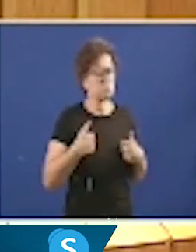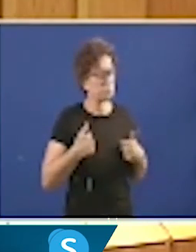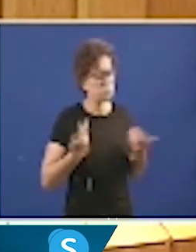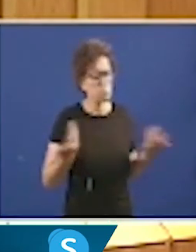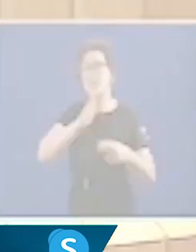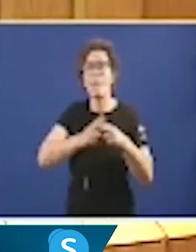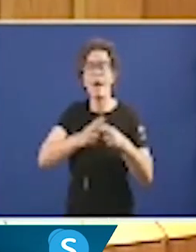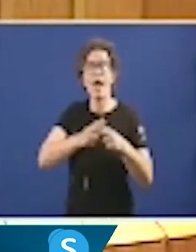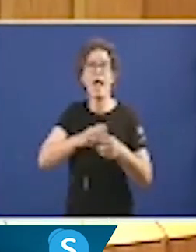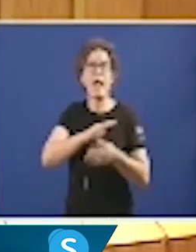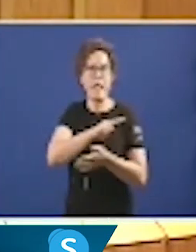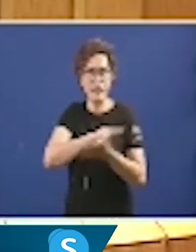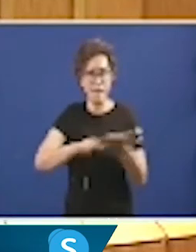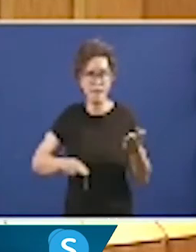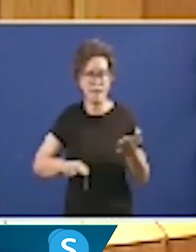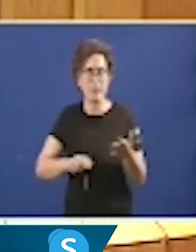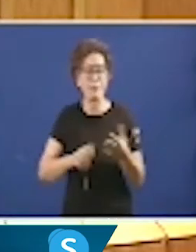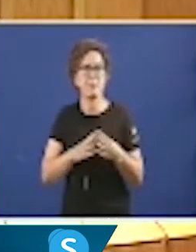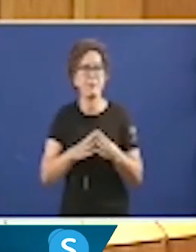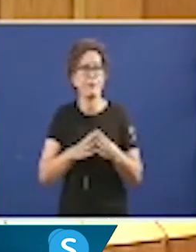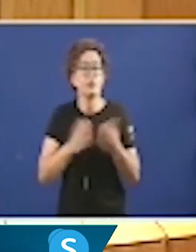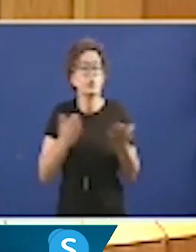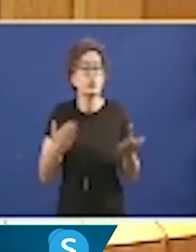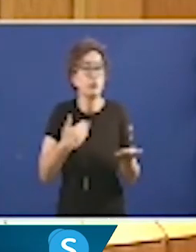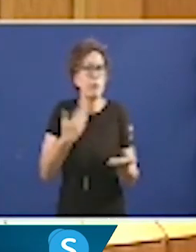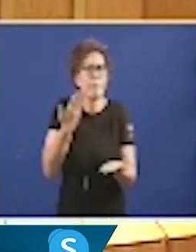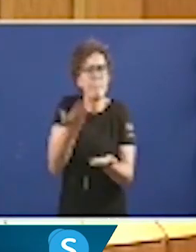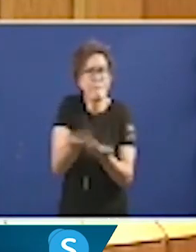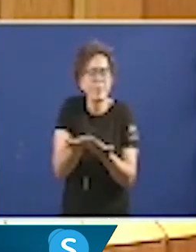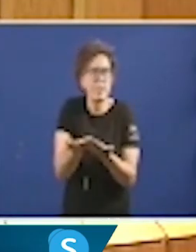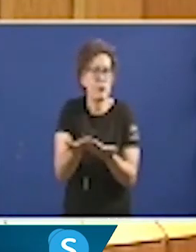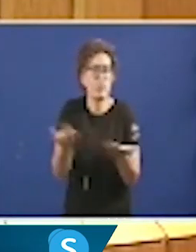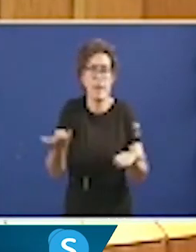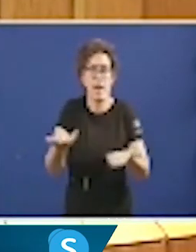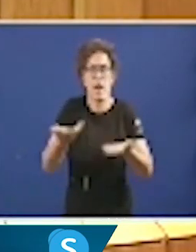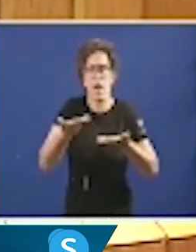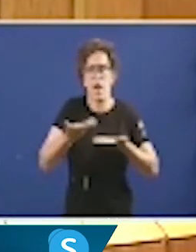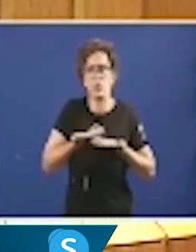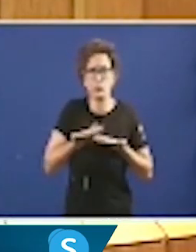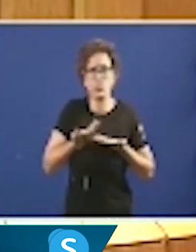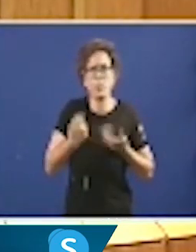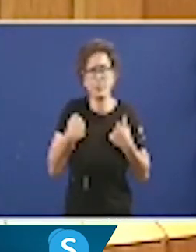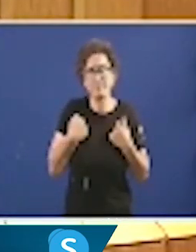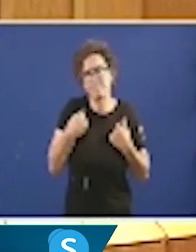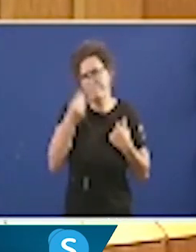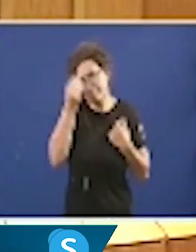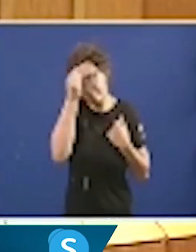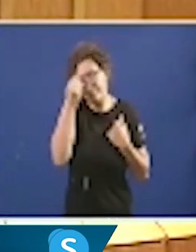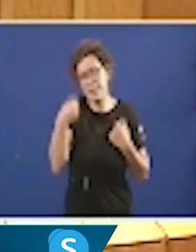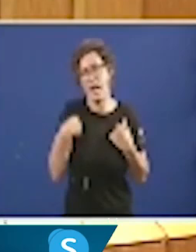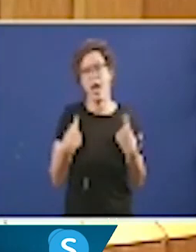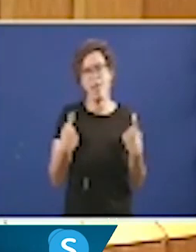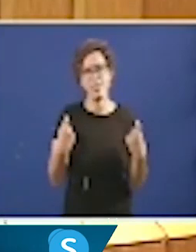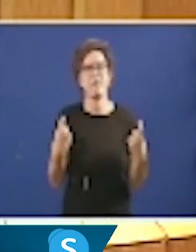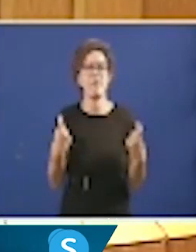igual que él, igual que él, que hay que recordar que cada vez que un caballero va a intentar